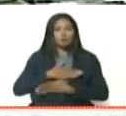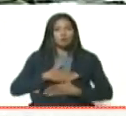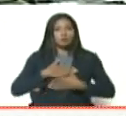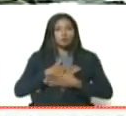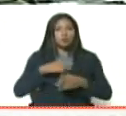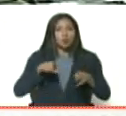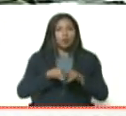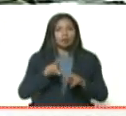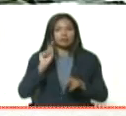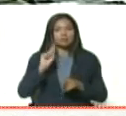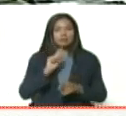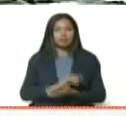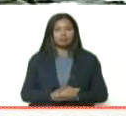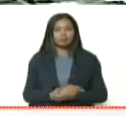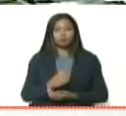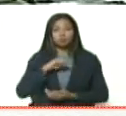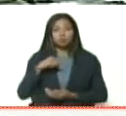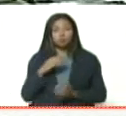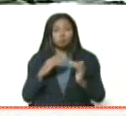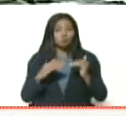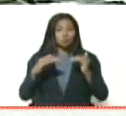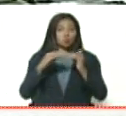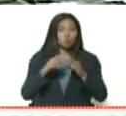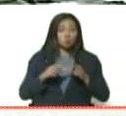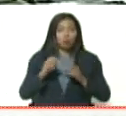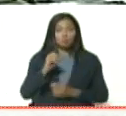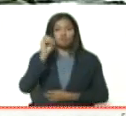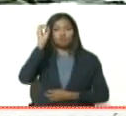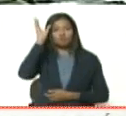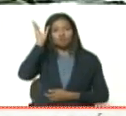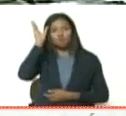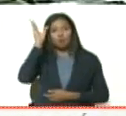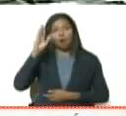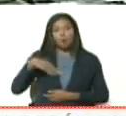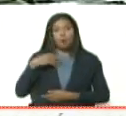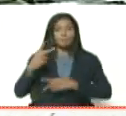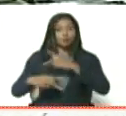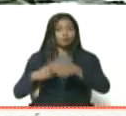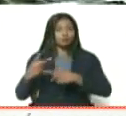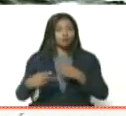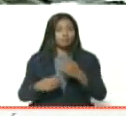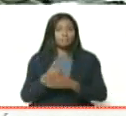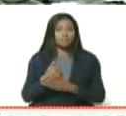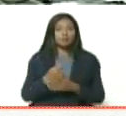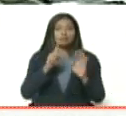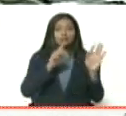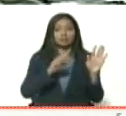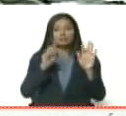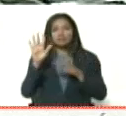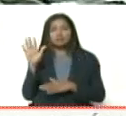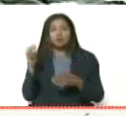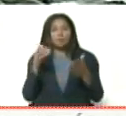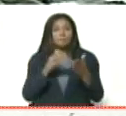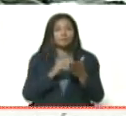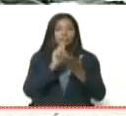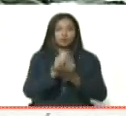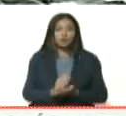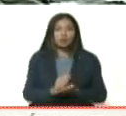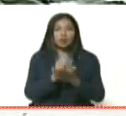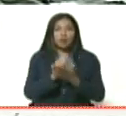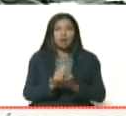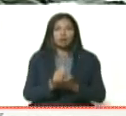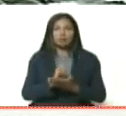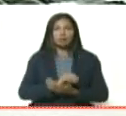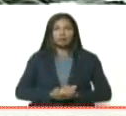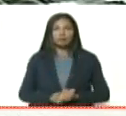necesidades internas, sino que tenemos una plataforma capaz de producir al mes 65.000 toneladas, mi comandante